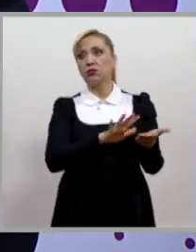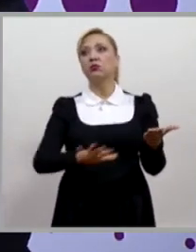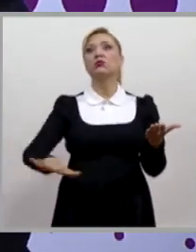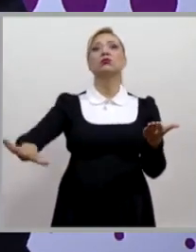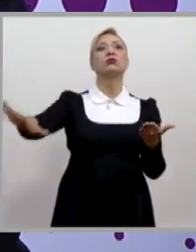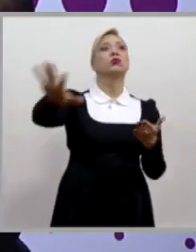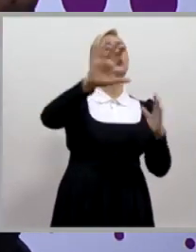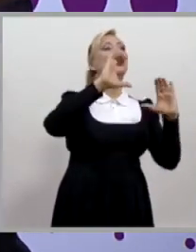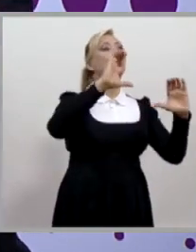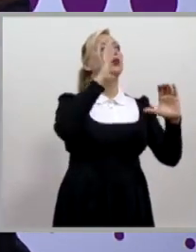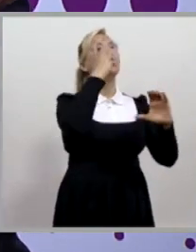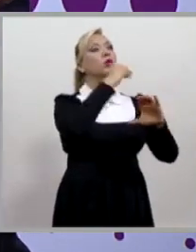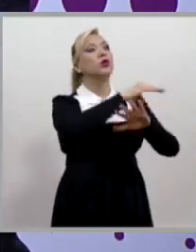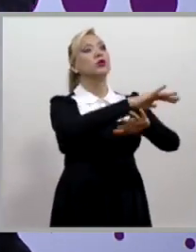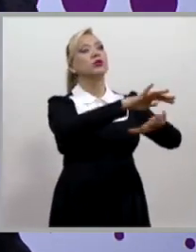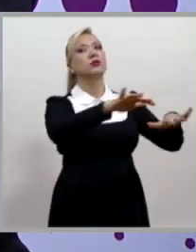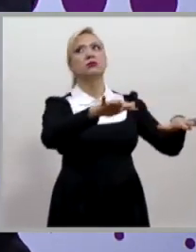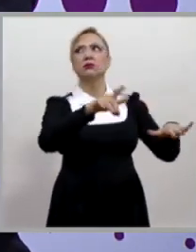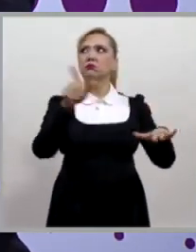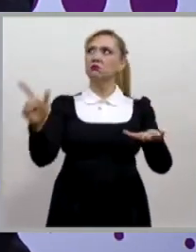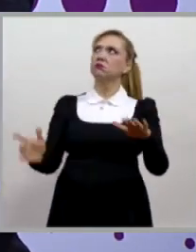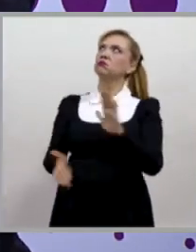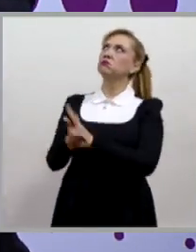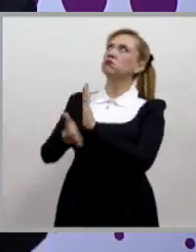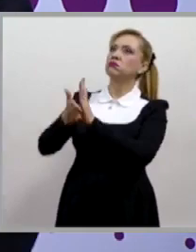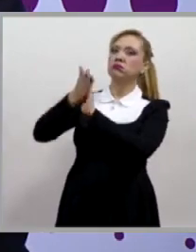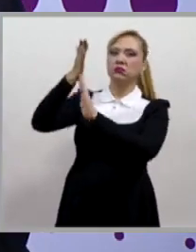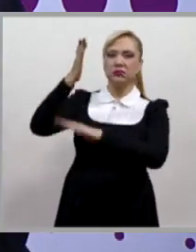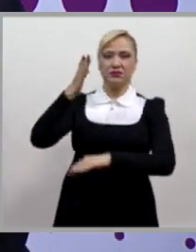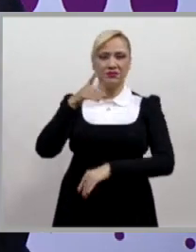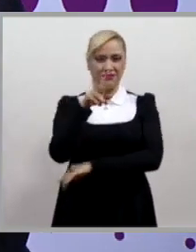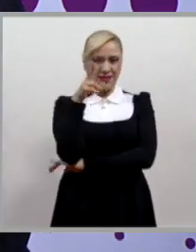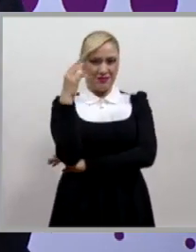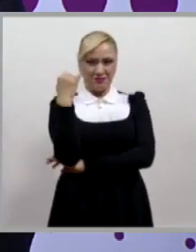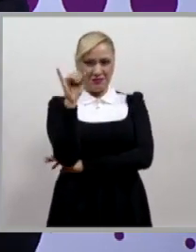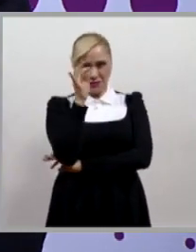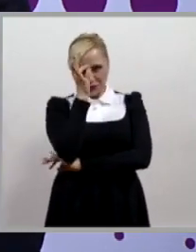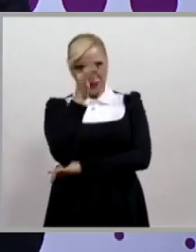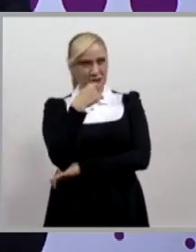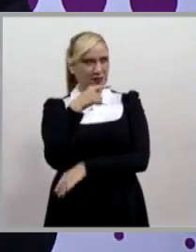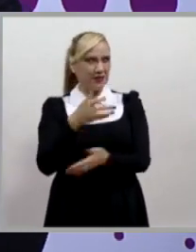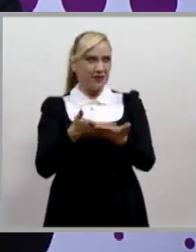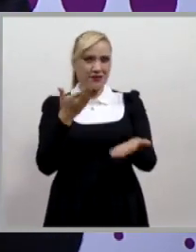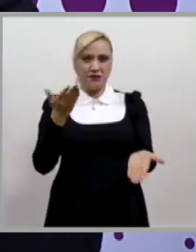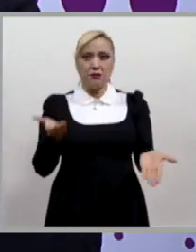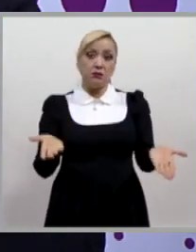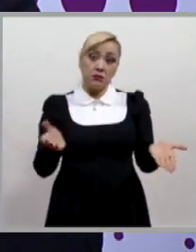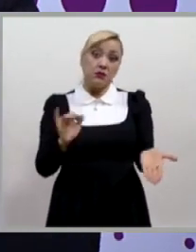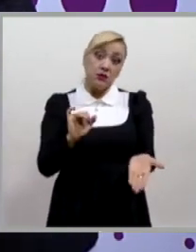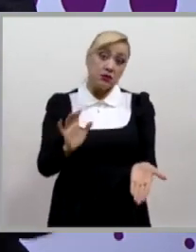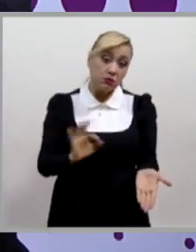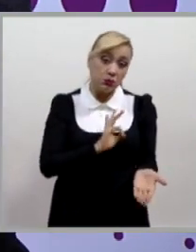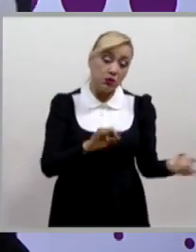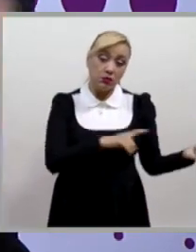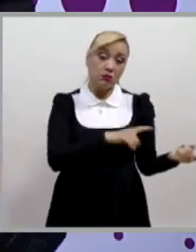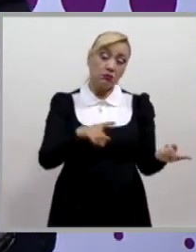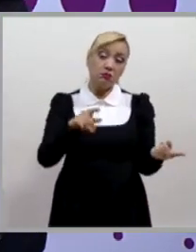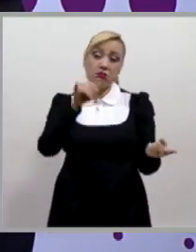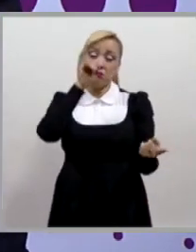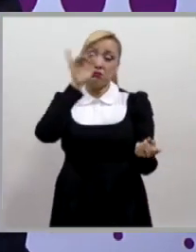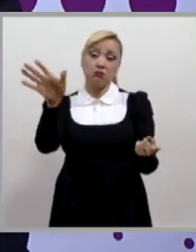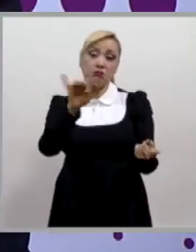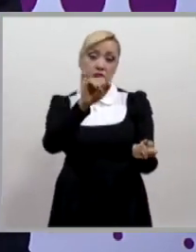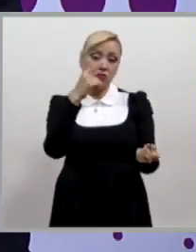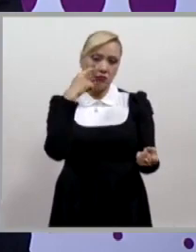tonto, ¿no? De decir, ¿cómo alguien puede estar reclamando que la vista le afecta, ¿no? Y pues la corte volvió a decir, pues sí, sí puedes reclamarlo, veas